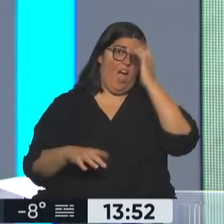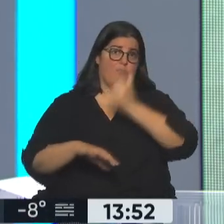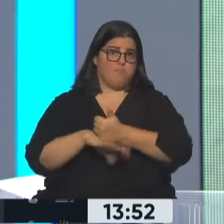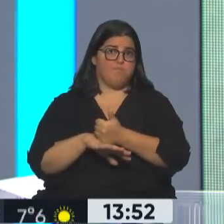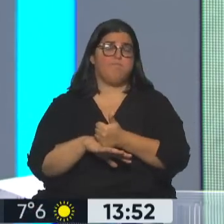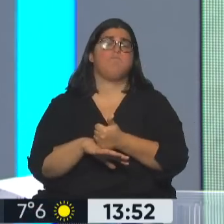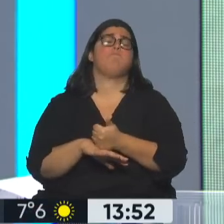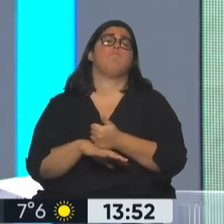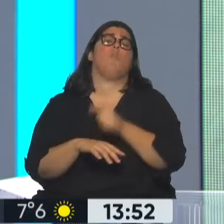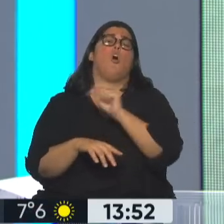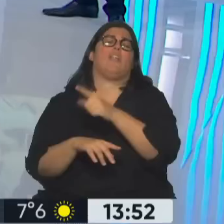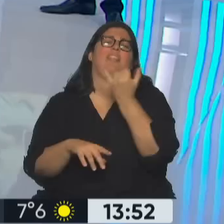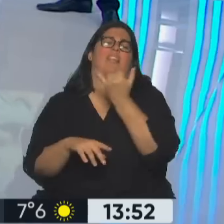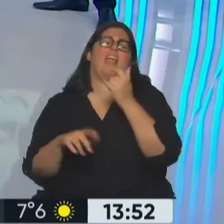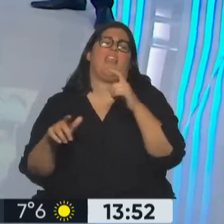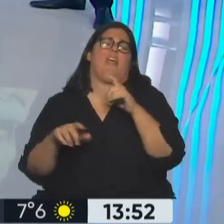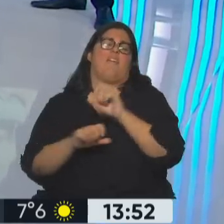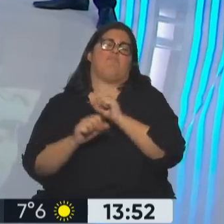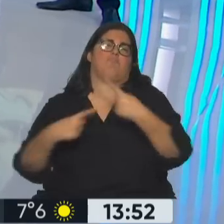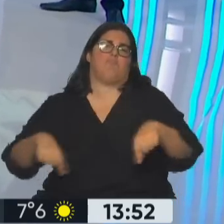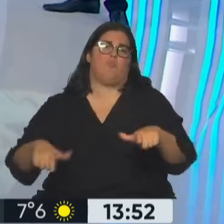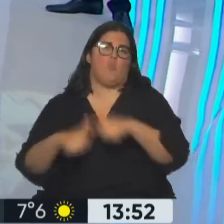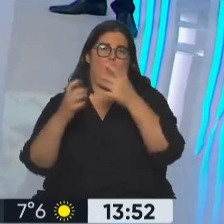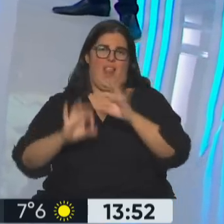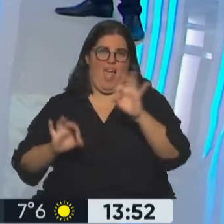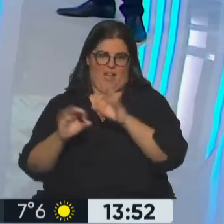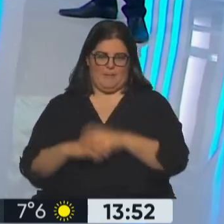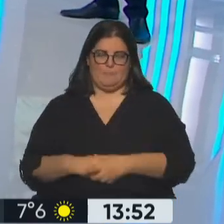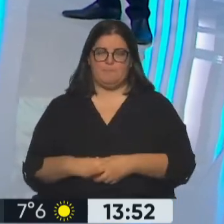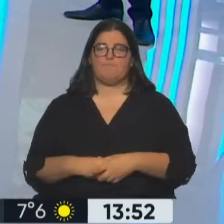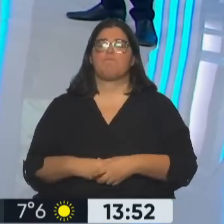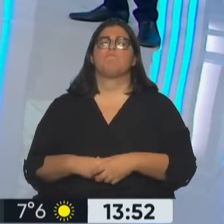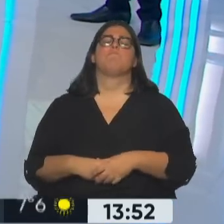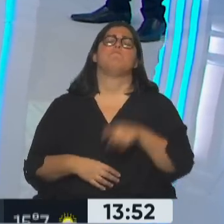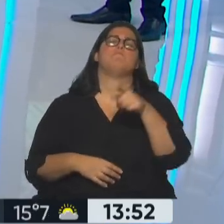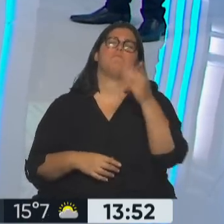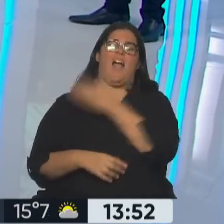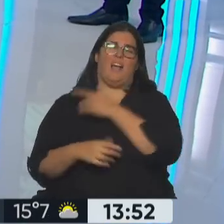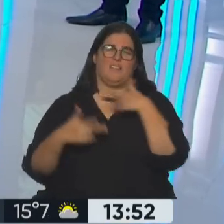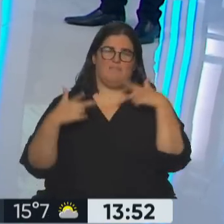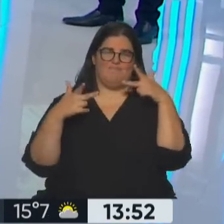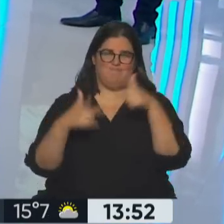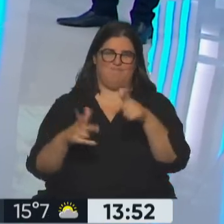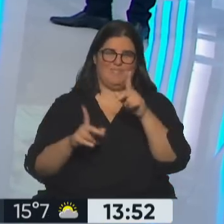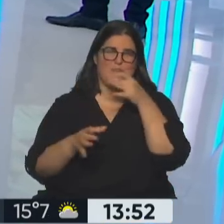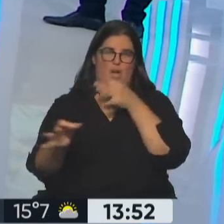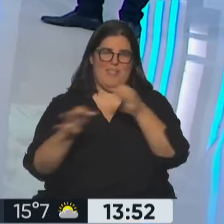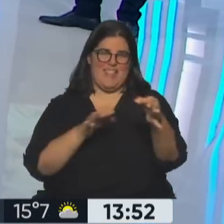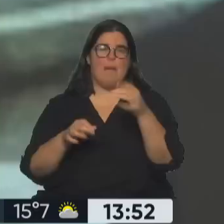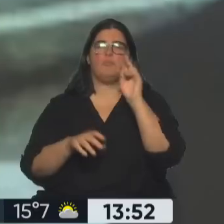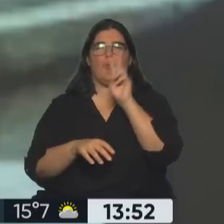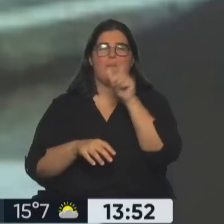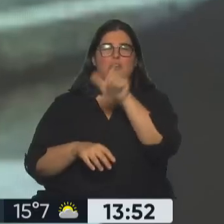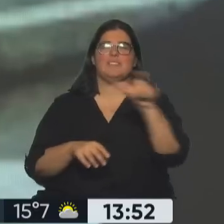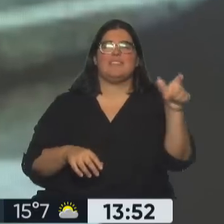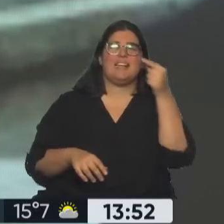con presencia nuclear del mundo, ¿no? Bueno, un grupo, obviamente, Juan, recién lo relatábamos y lo comentábamos en los testimonios, ¿no?